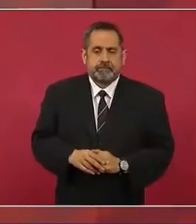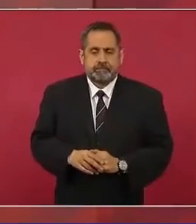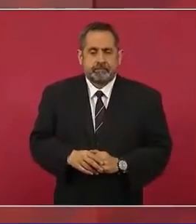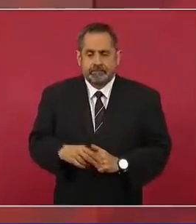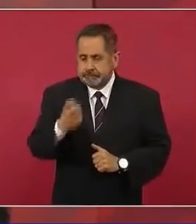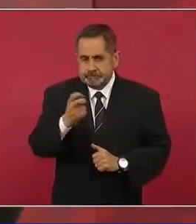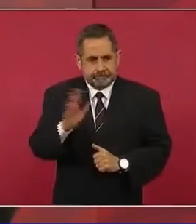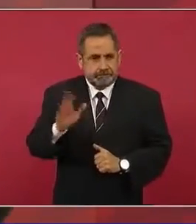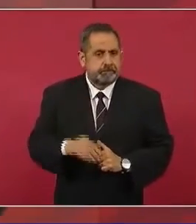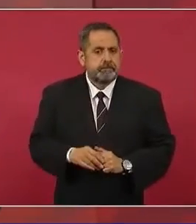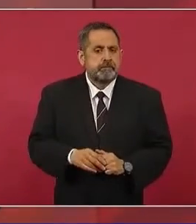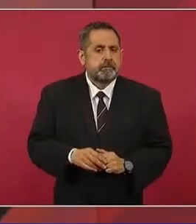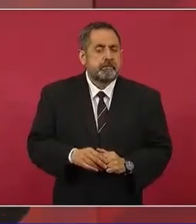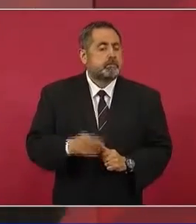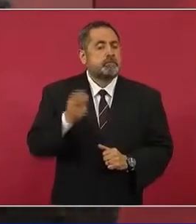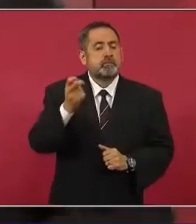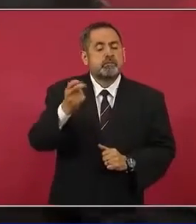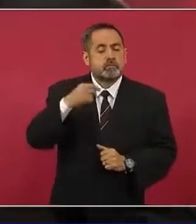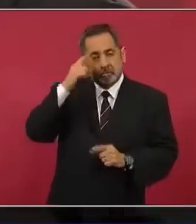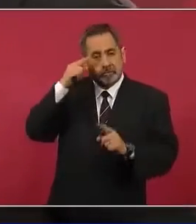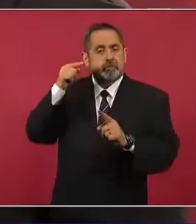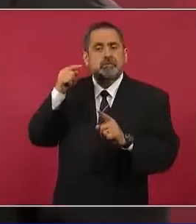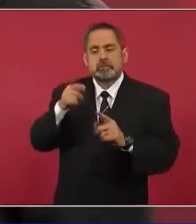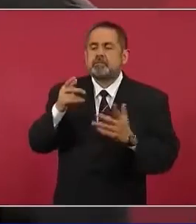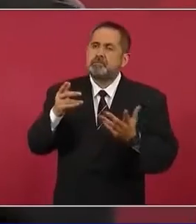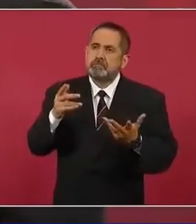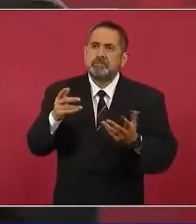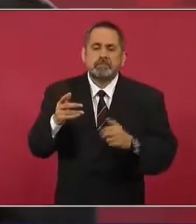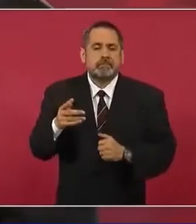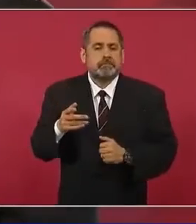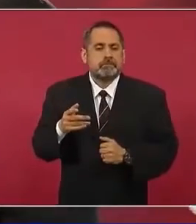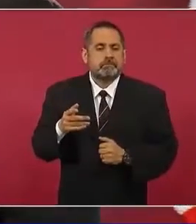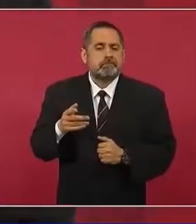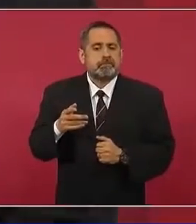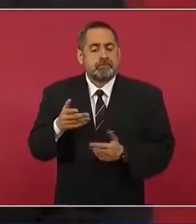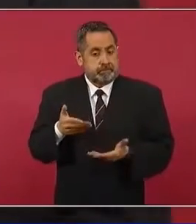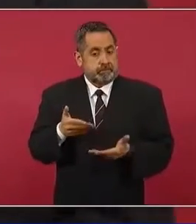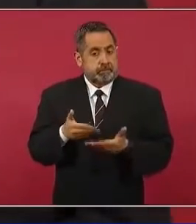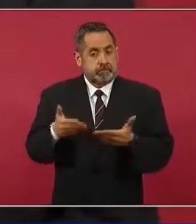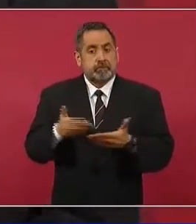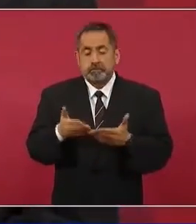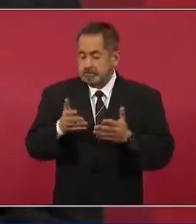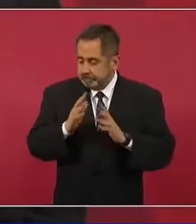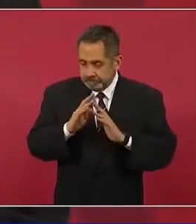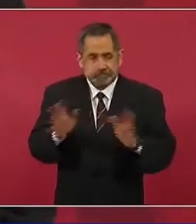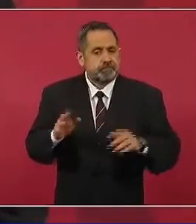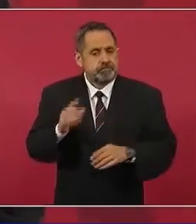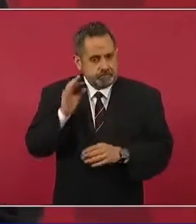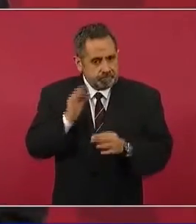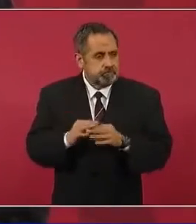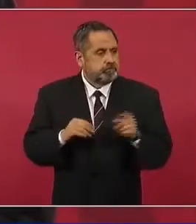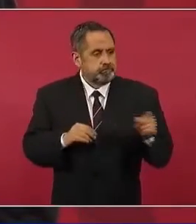entonces eso es lo que ahora está